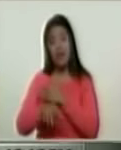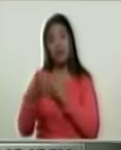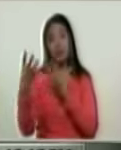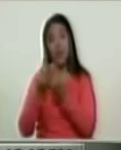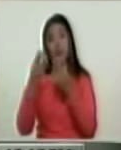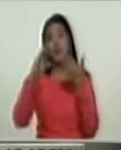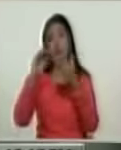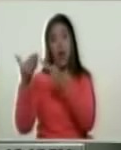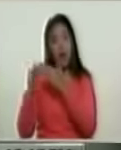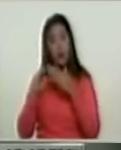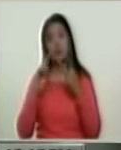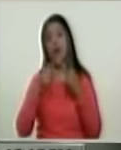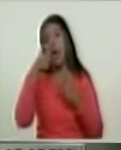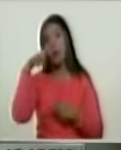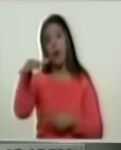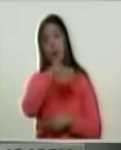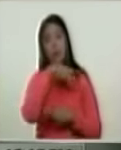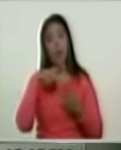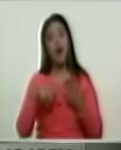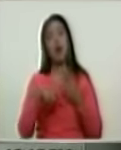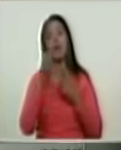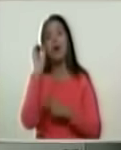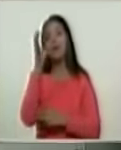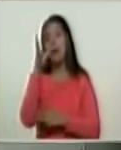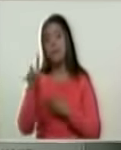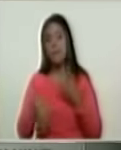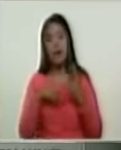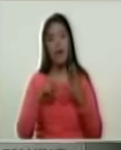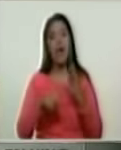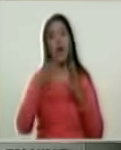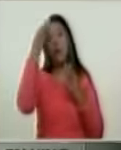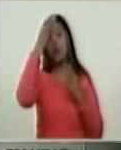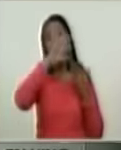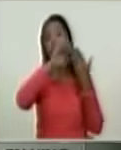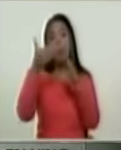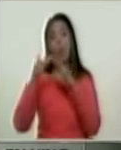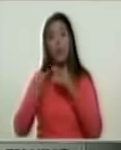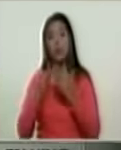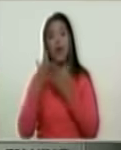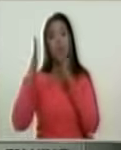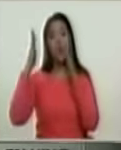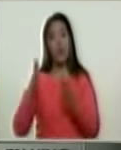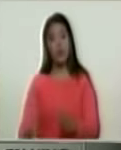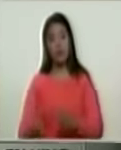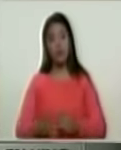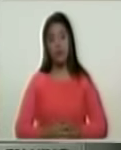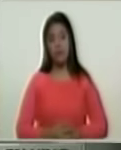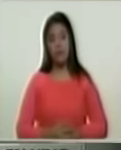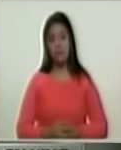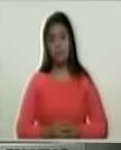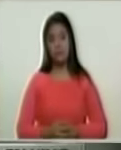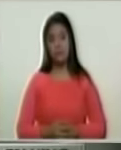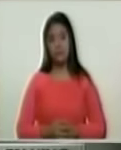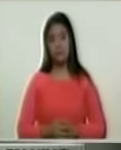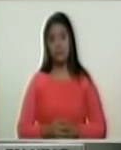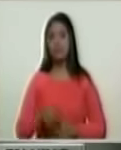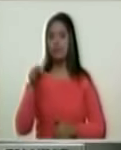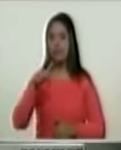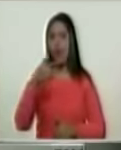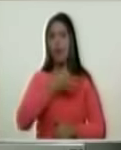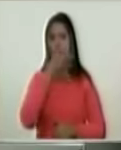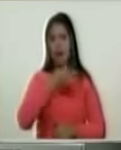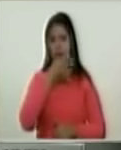la comunidad, con el pueblo, con las asambleas, con los consejos comunales, con los estudiantes. Esta tarde vamos a hacer una